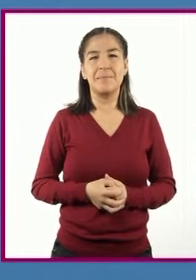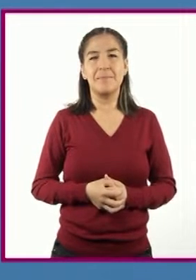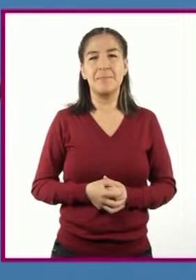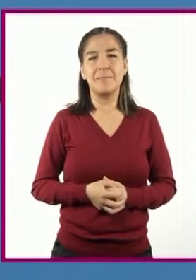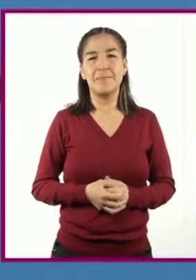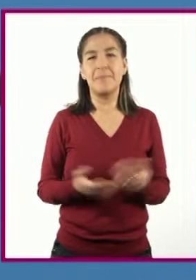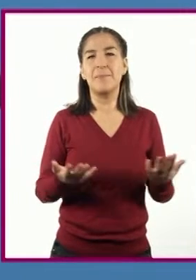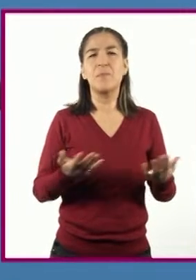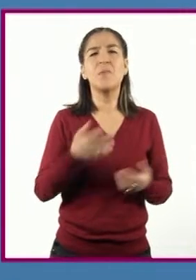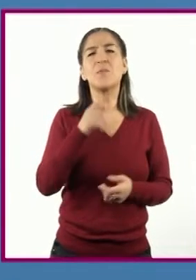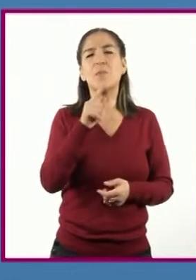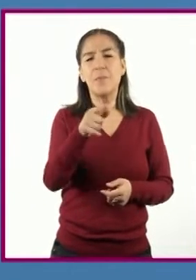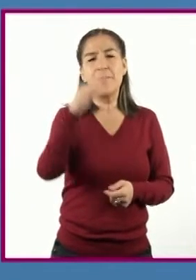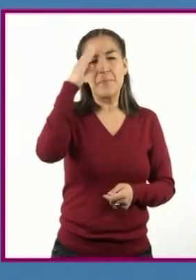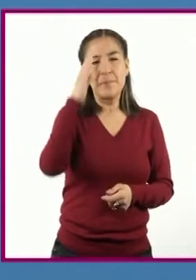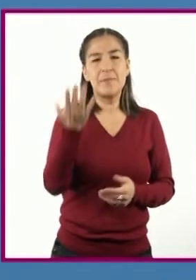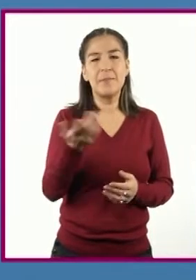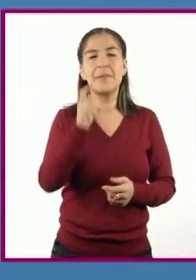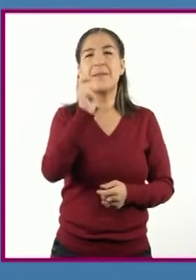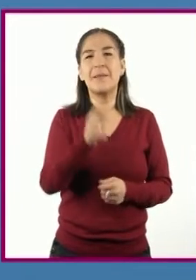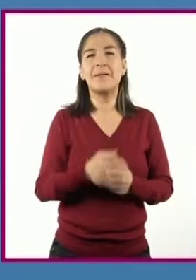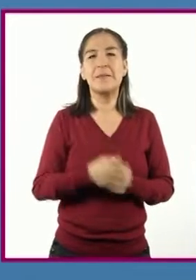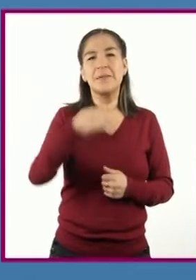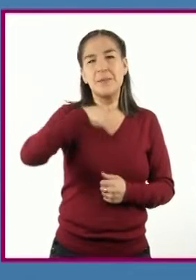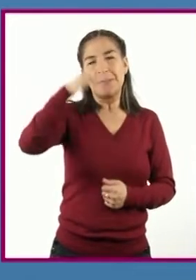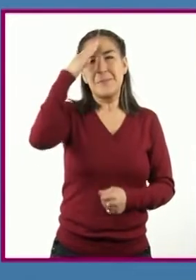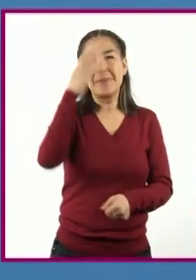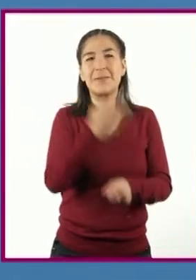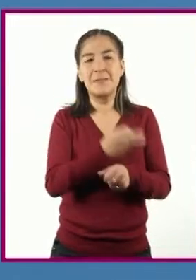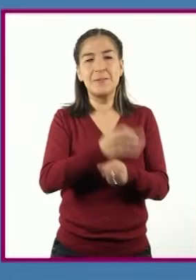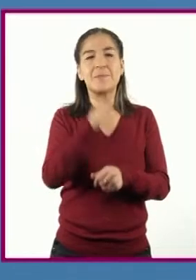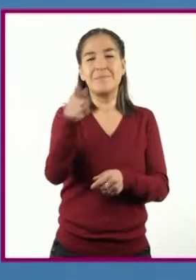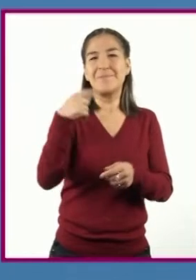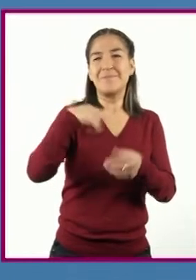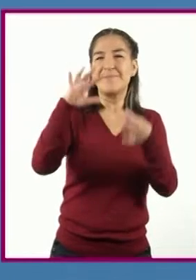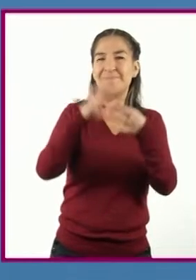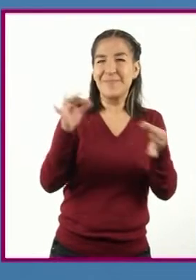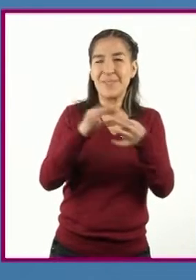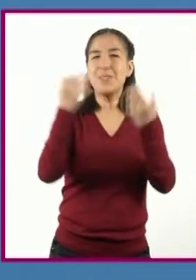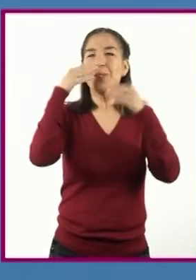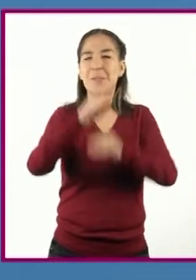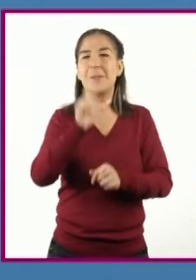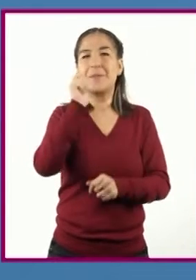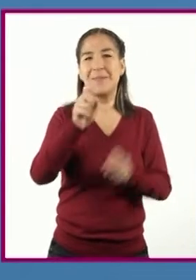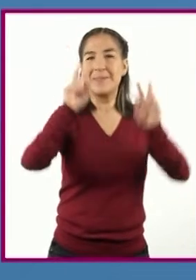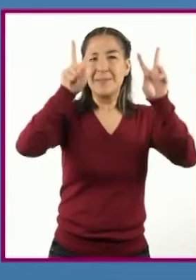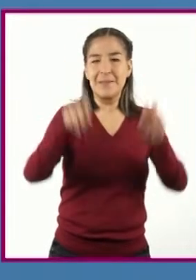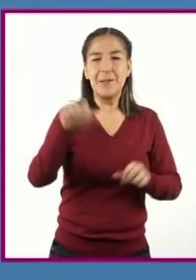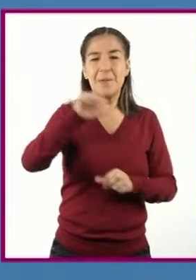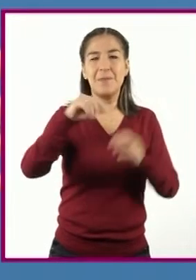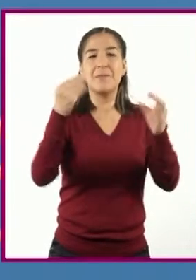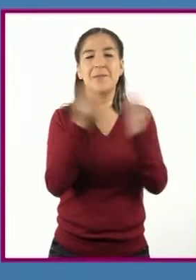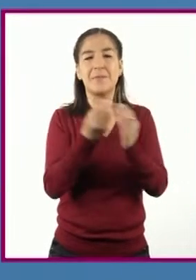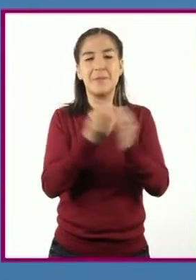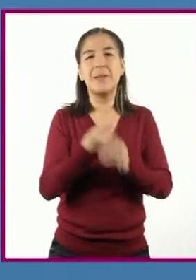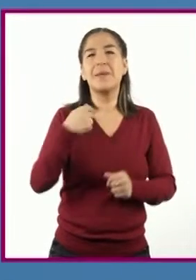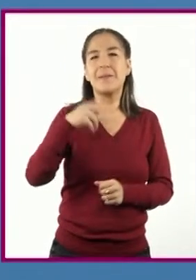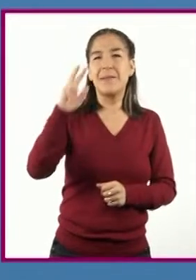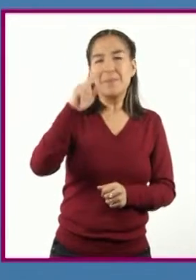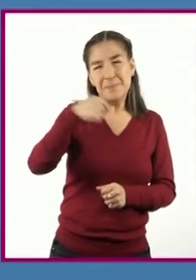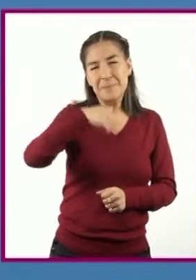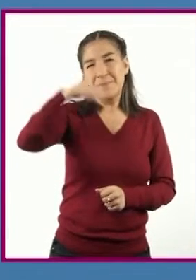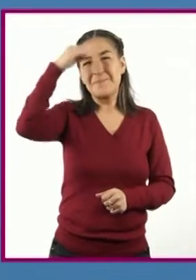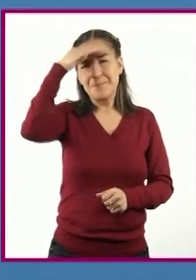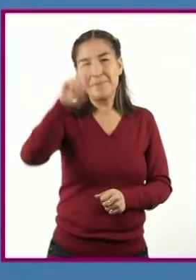No es nada, maestra. Solo que a partir de lo que nos explicaba acerca del tema de esta sesión, vino a mi